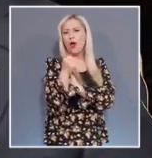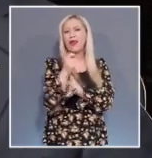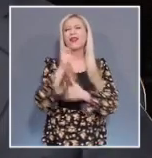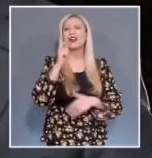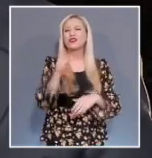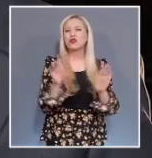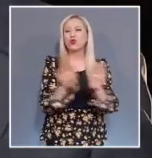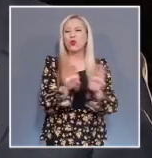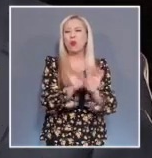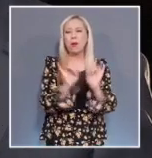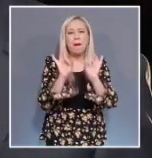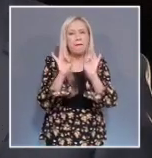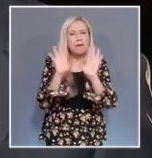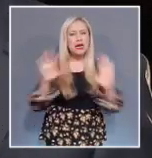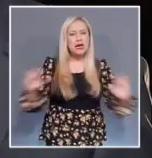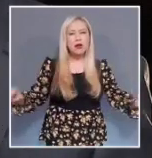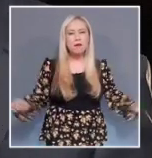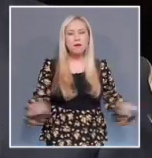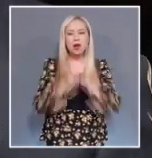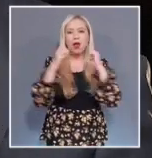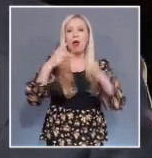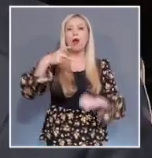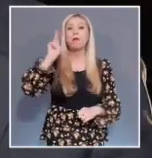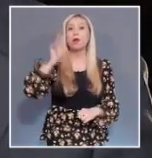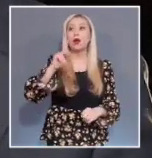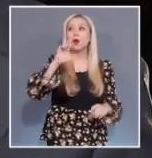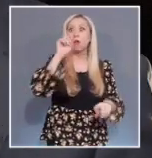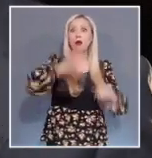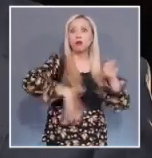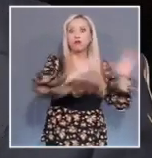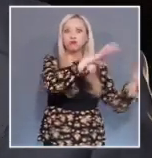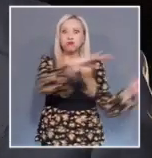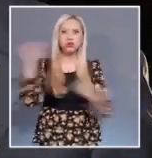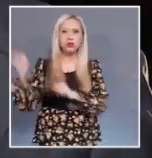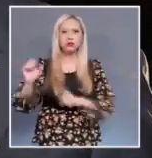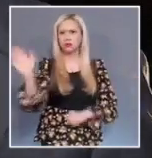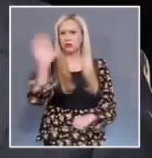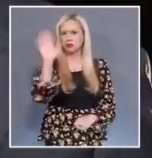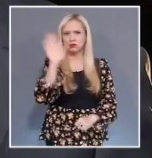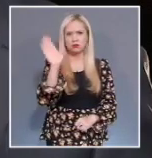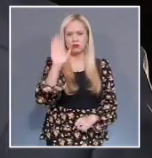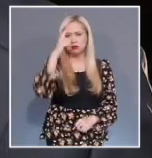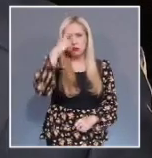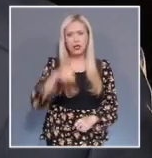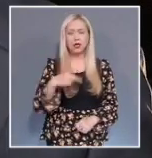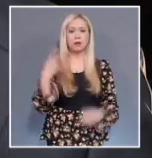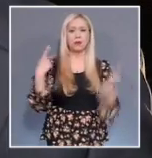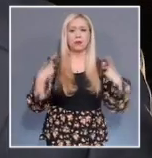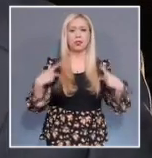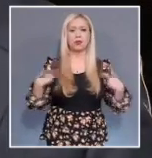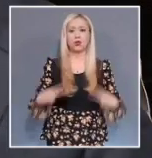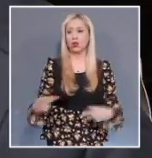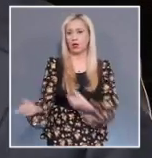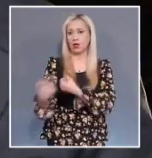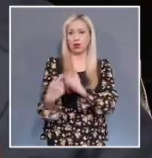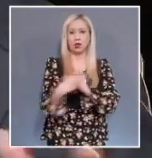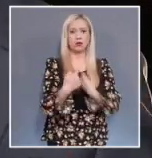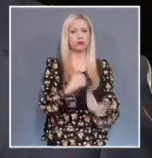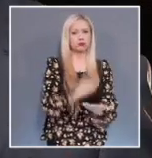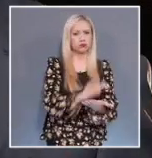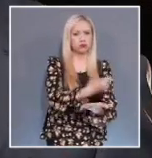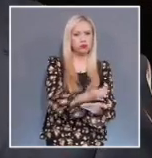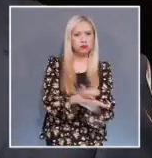siquiera asegurados por alguna otra parte en beneficio de personas en lo particular, sino más bien se prevé un